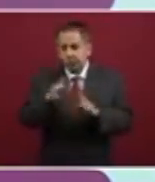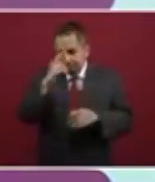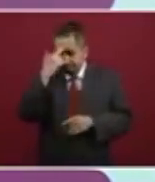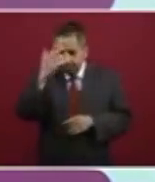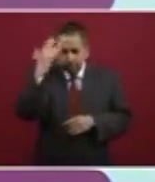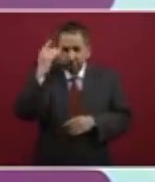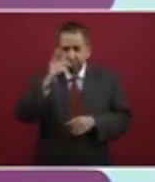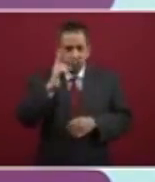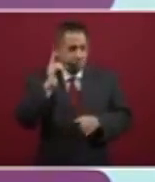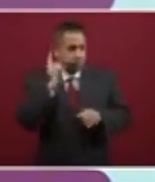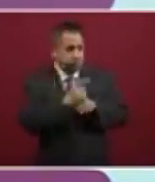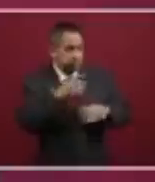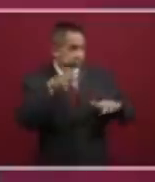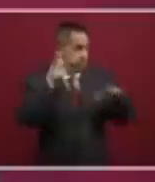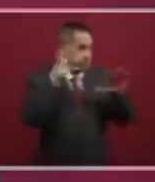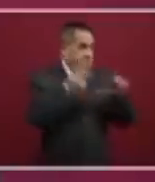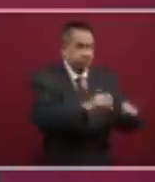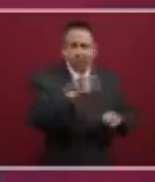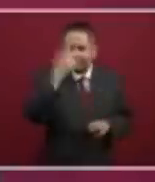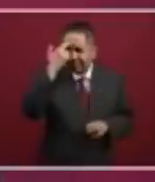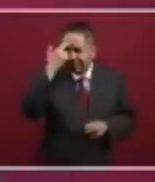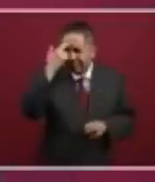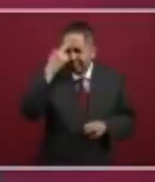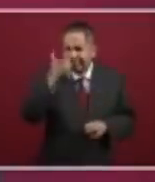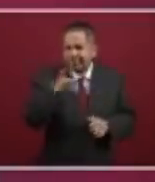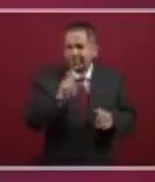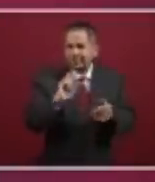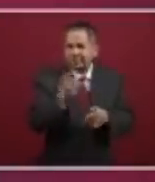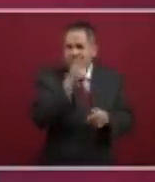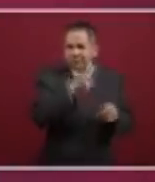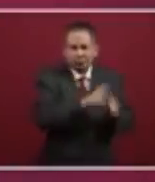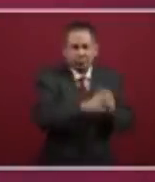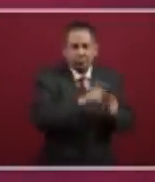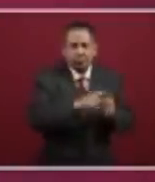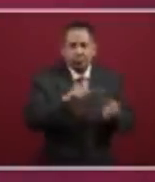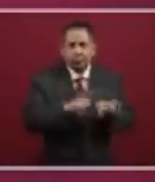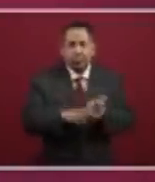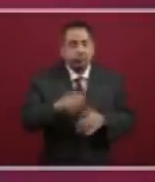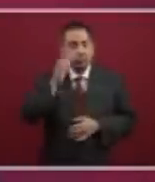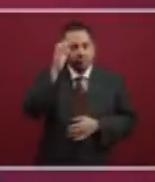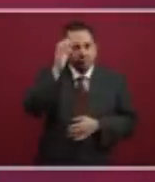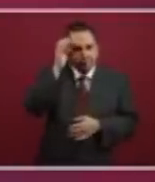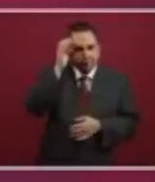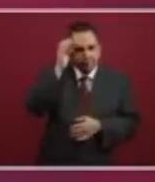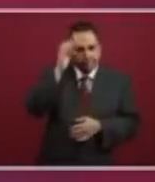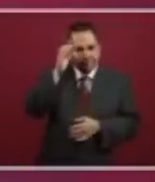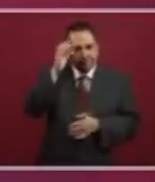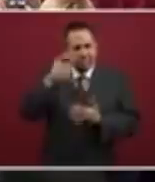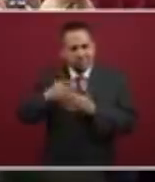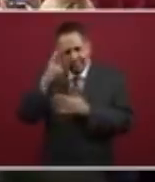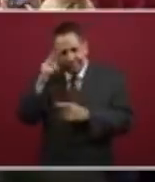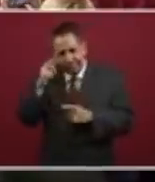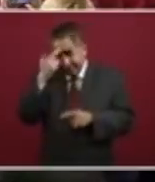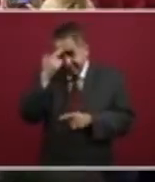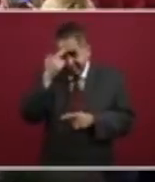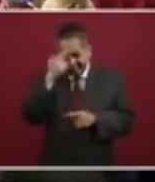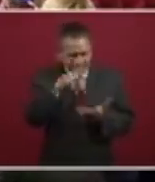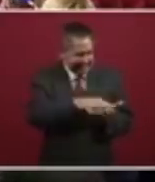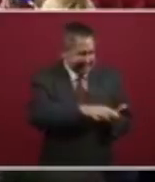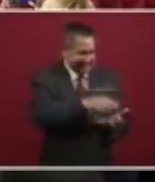decomisaron los dólares al ciudadano chino-mexicano.